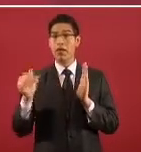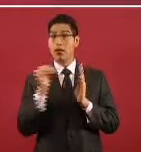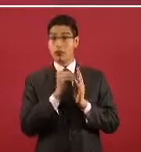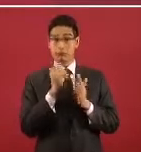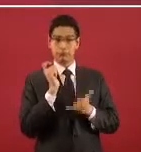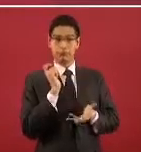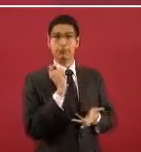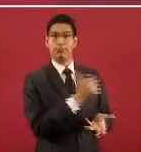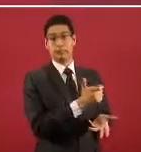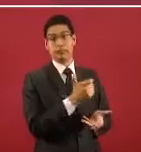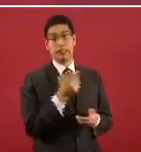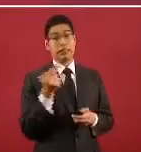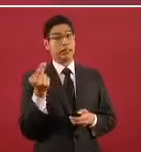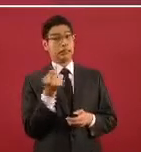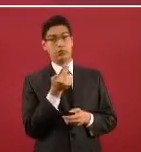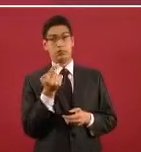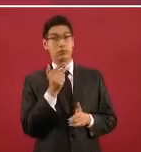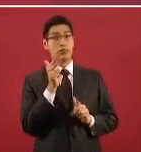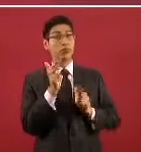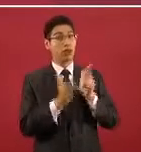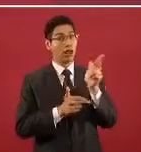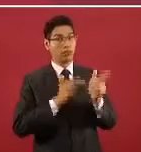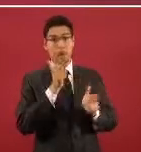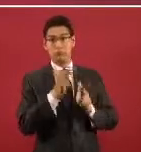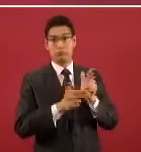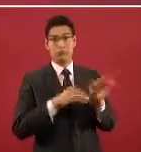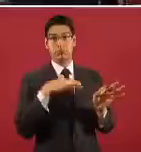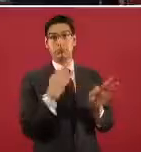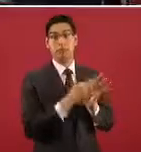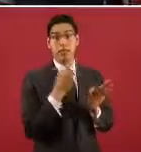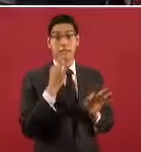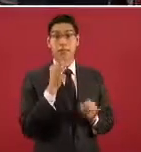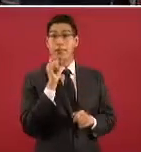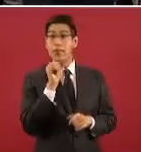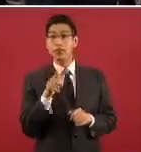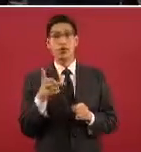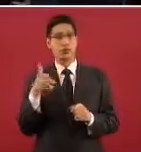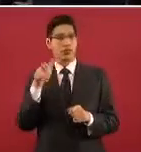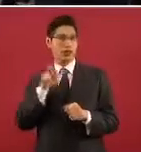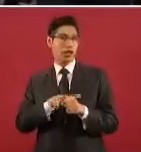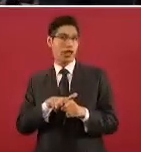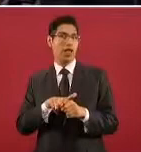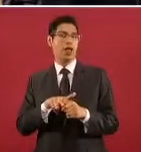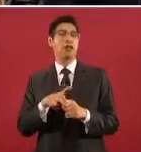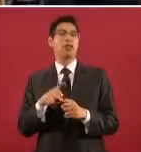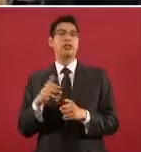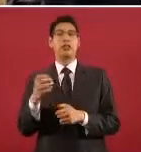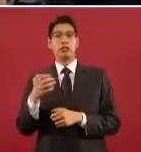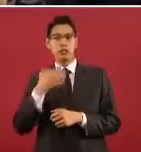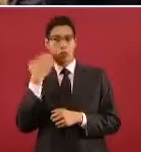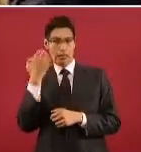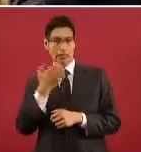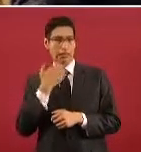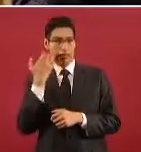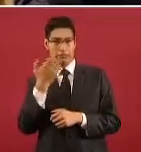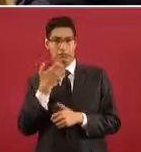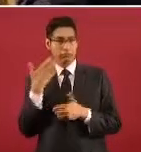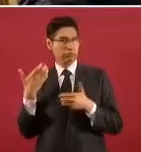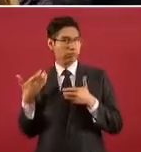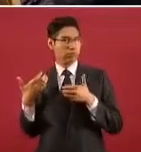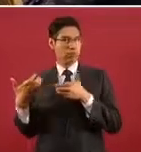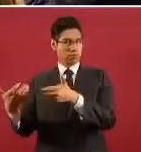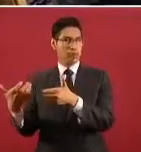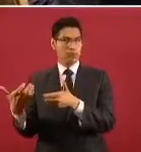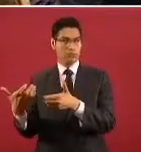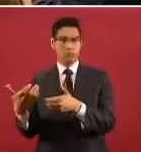porque tenemos que terminar esa obra. Lo mismo en el caso de hospitales y escuelas y caminos y todo lo que quedó